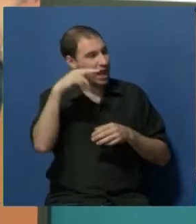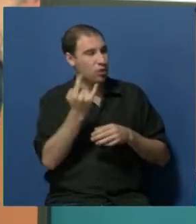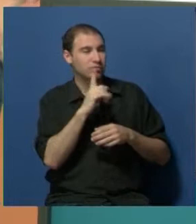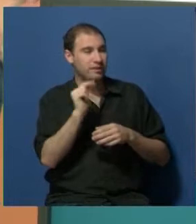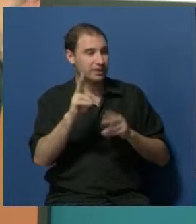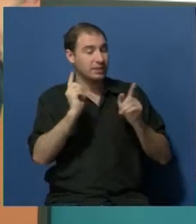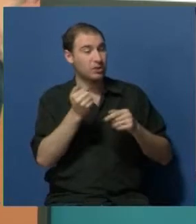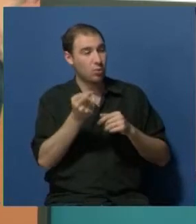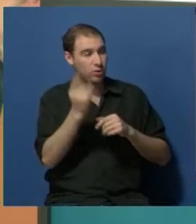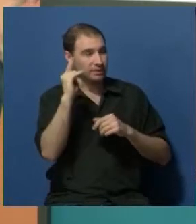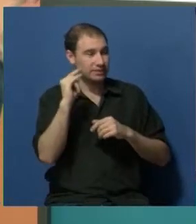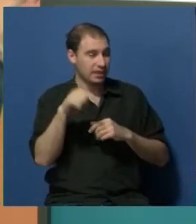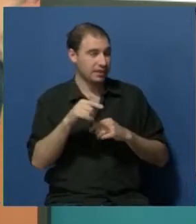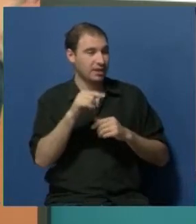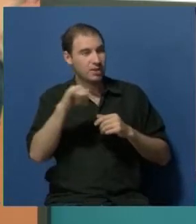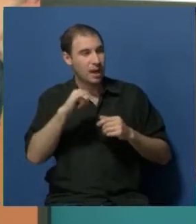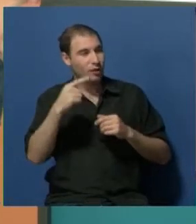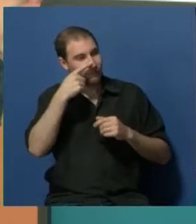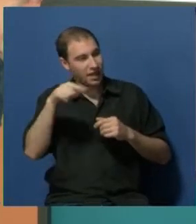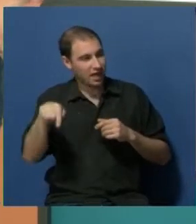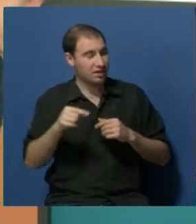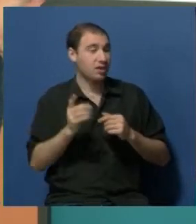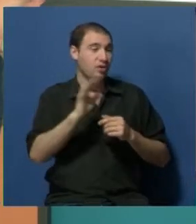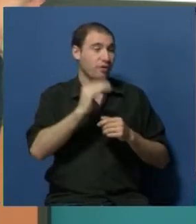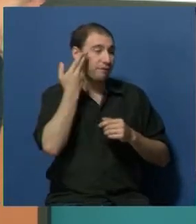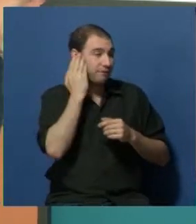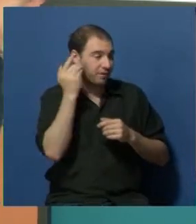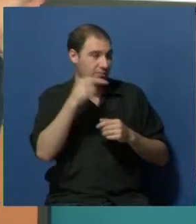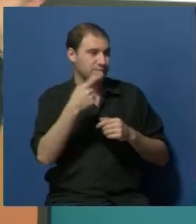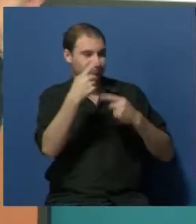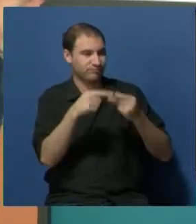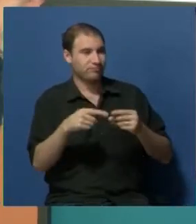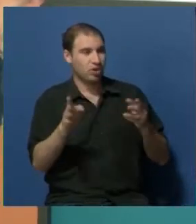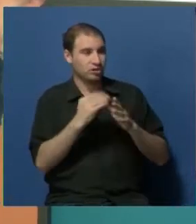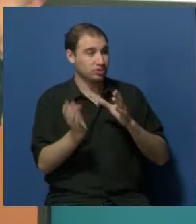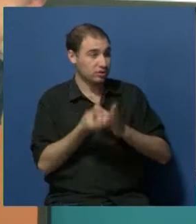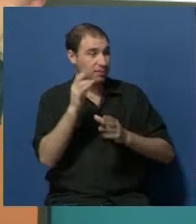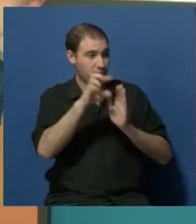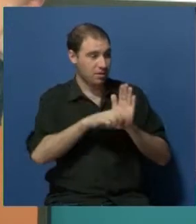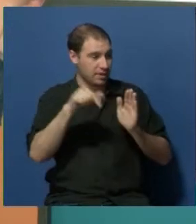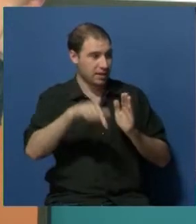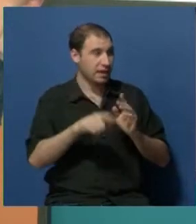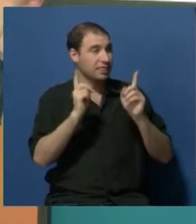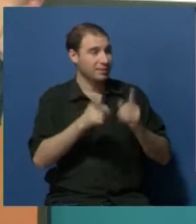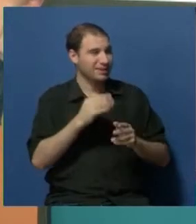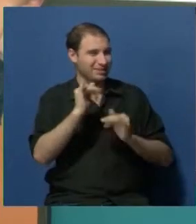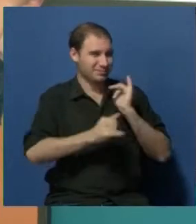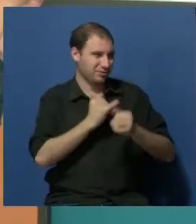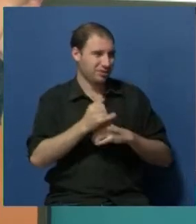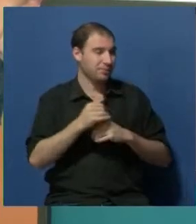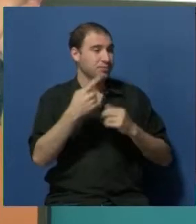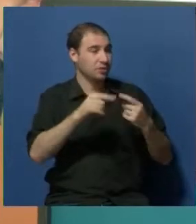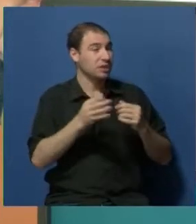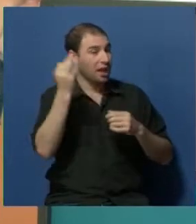también como Unidiversidad con un guión bajo al final, y si no también en Facebook. Hay mucho contenido, el que tenemos aquí en el programa, también como les decimos siempre,